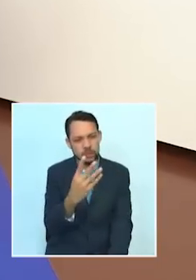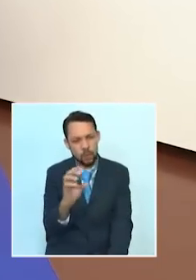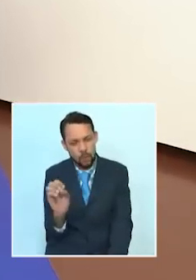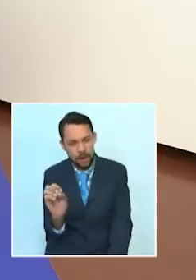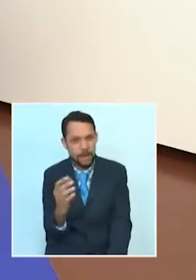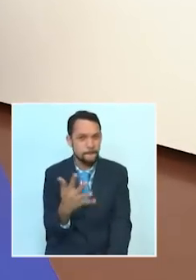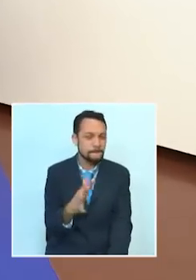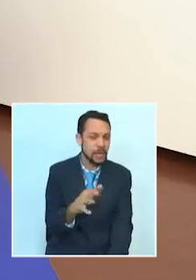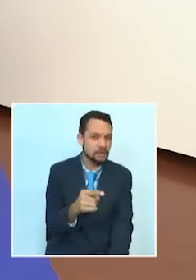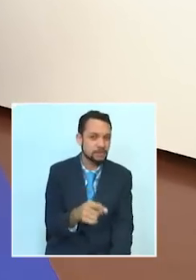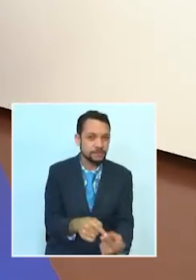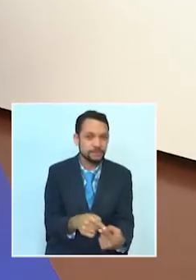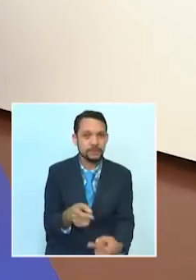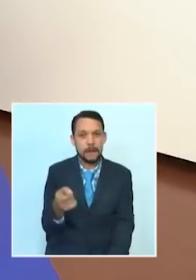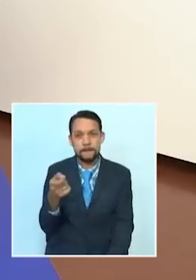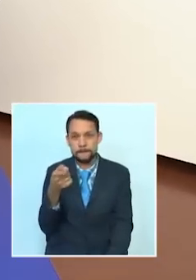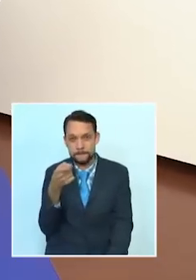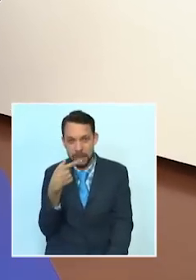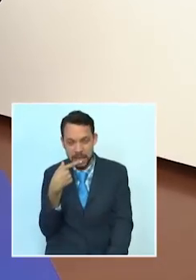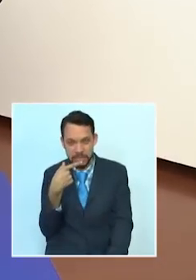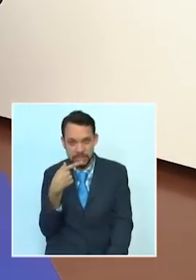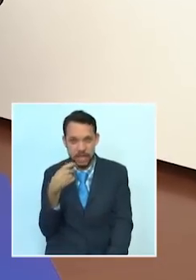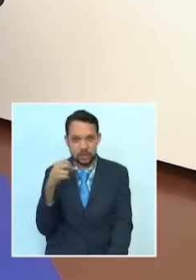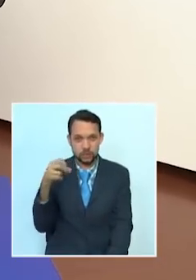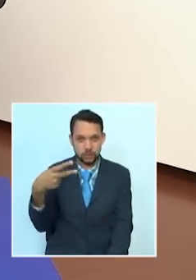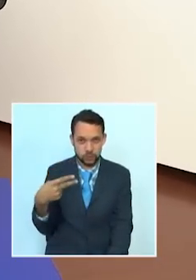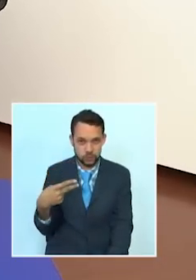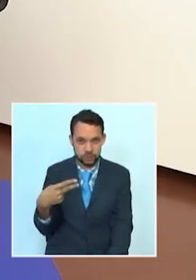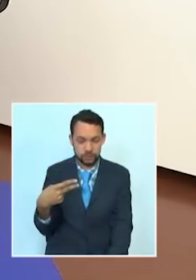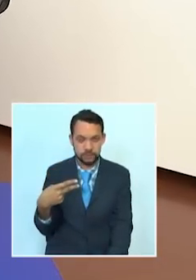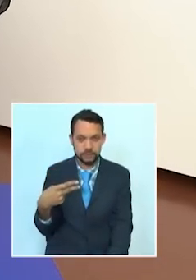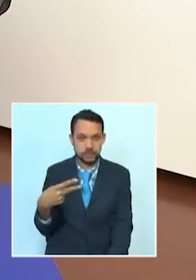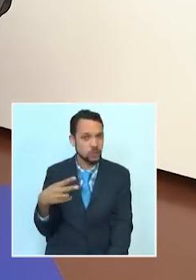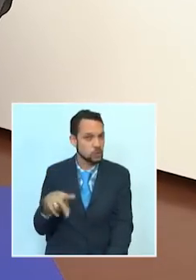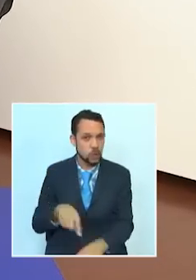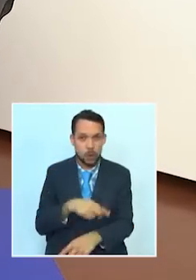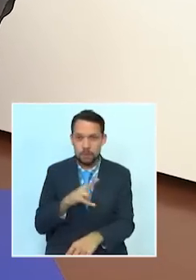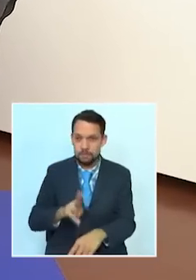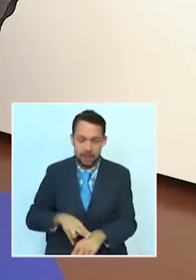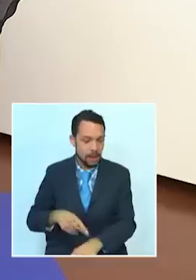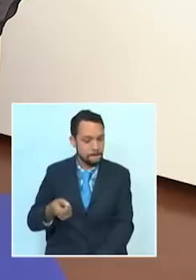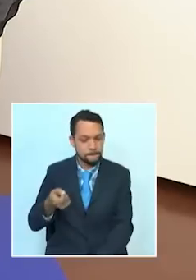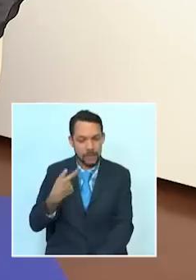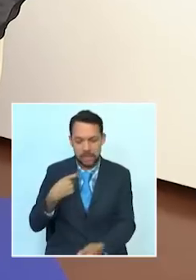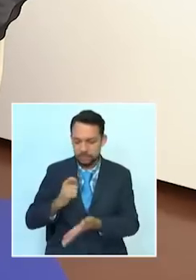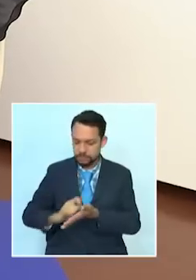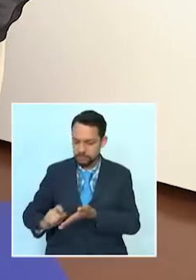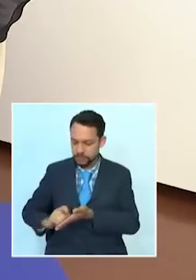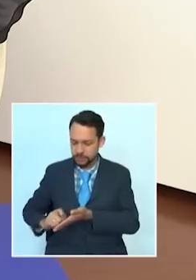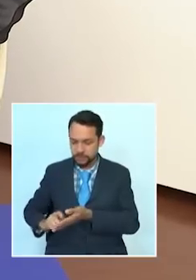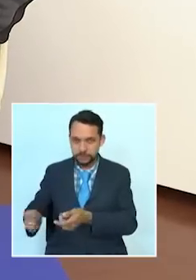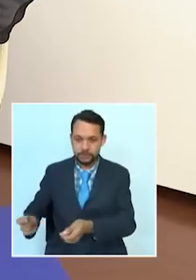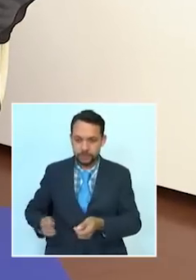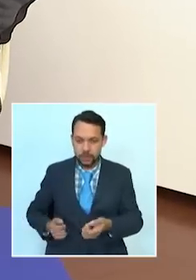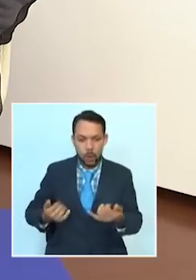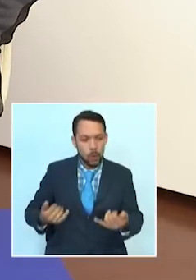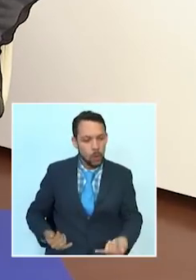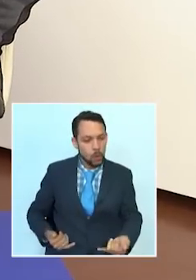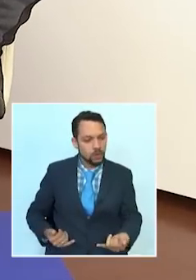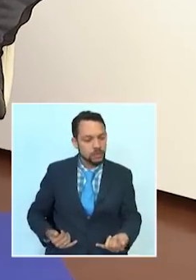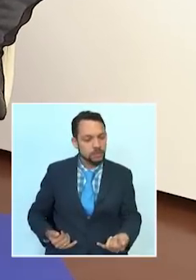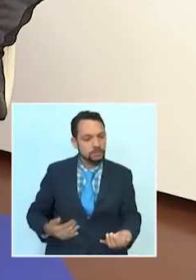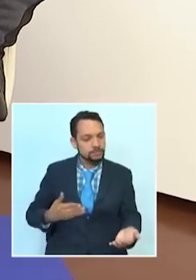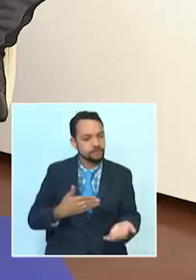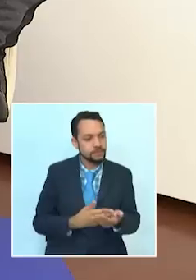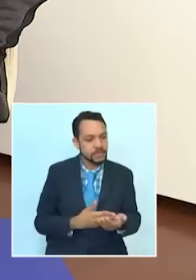mandaron astatina y le mandaron profi prato ese él vino hoy a averiguarme si podía tomar a